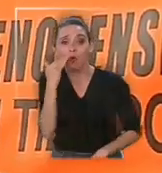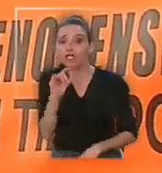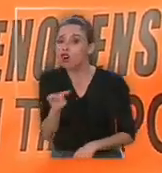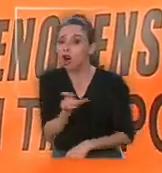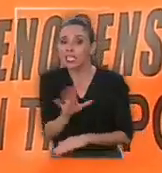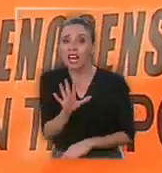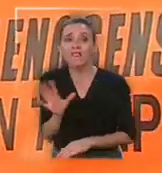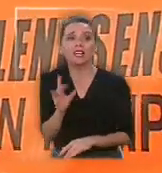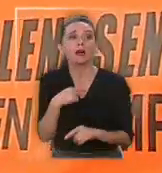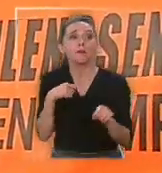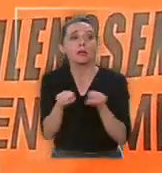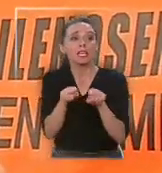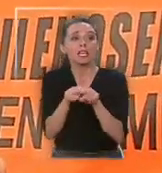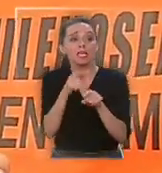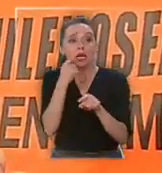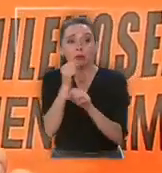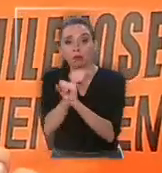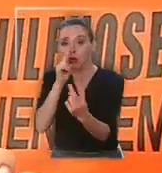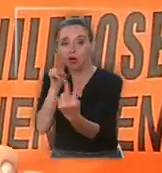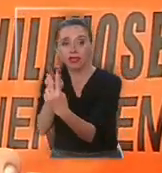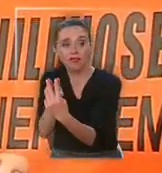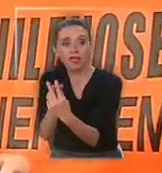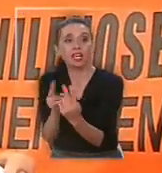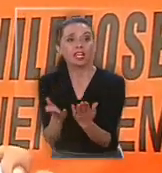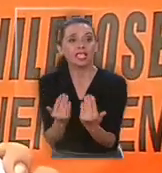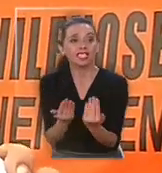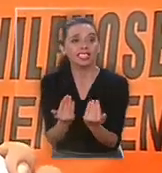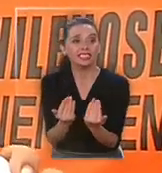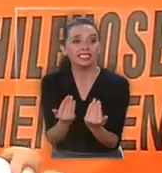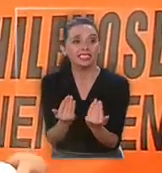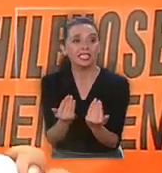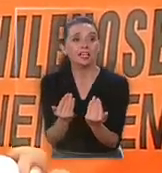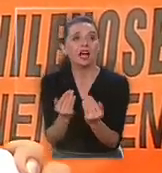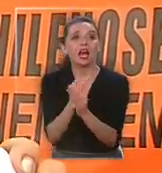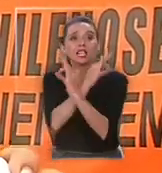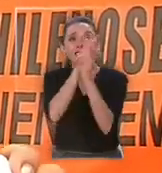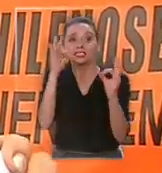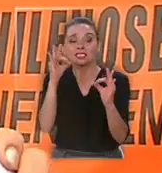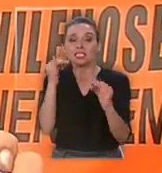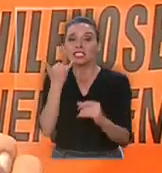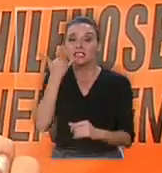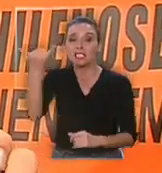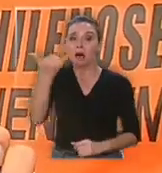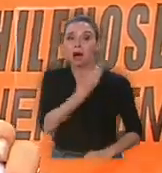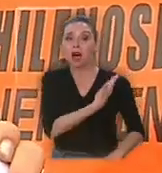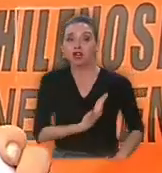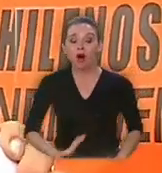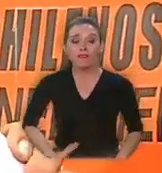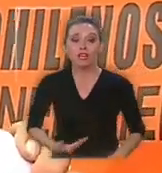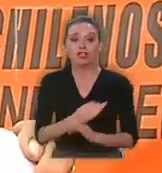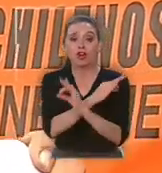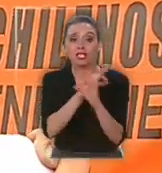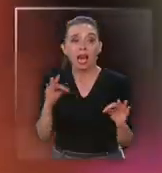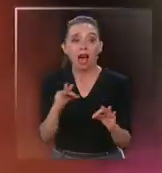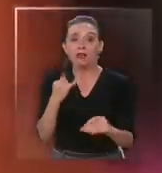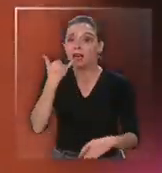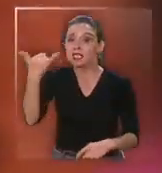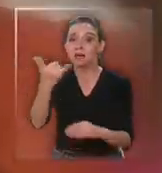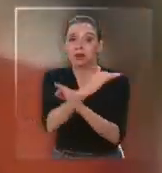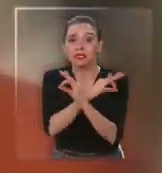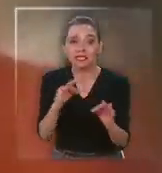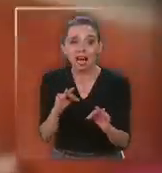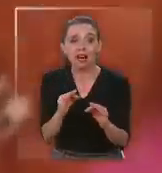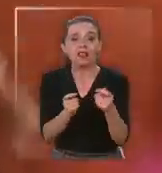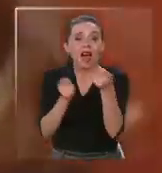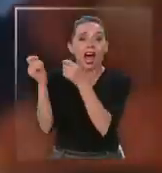grave. Mi hermana no lo dejan ver. Necesitamos, no ha recibido ni una llamada del gobierno, no ha recibido nada.